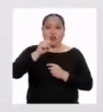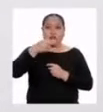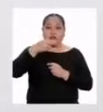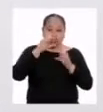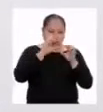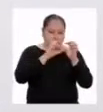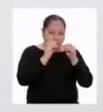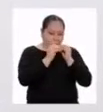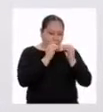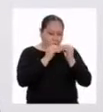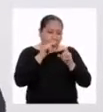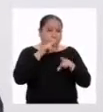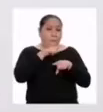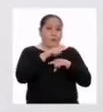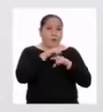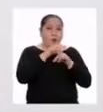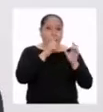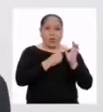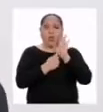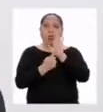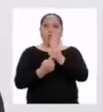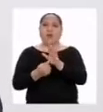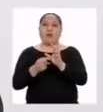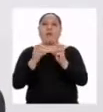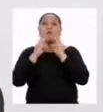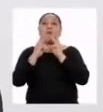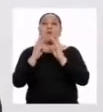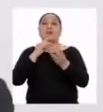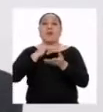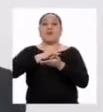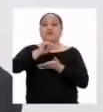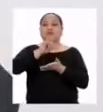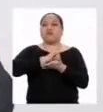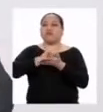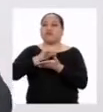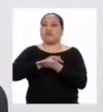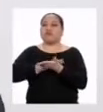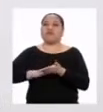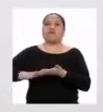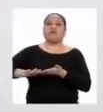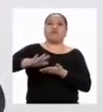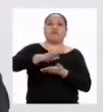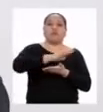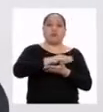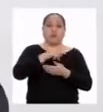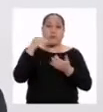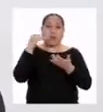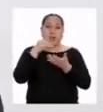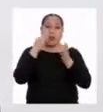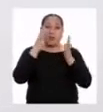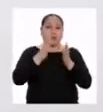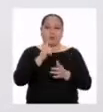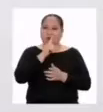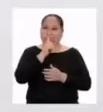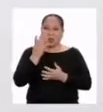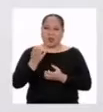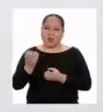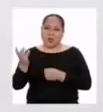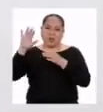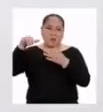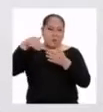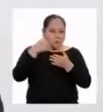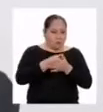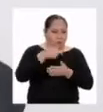burlándose de ella. La pasaron por el WhatsApp a todos y la estudiante ya no quería venir al